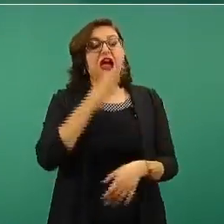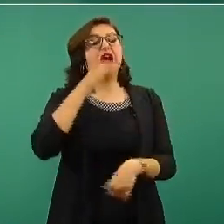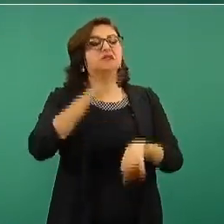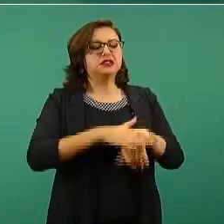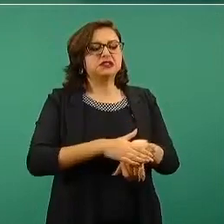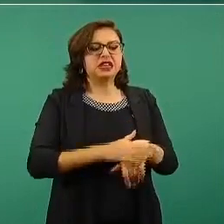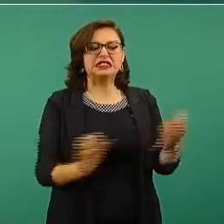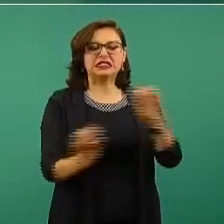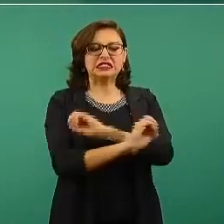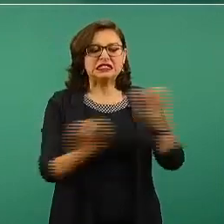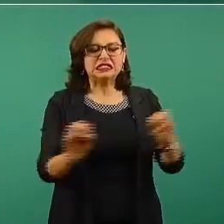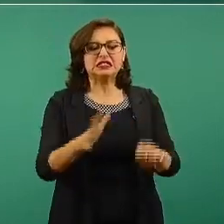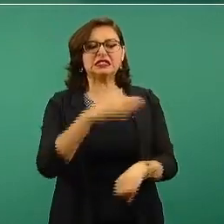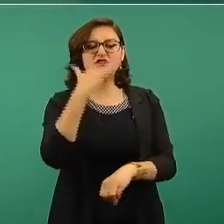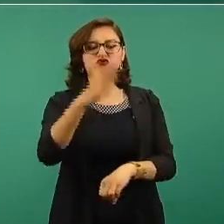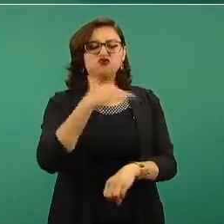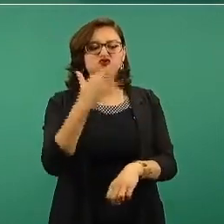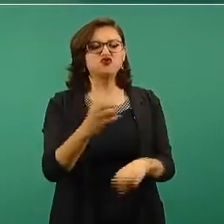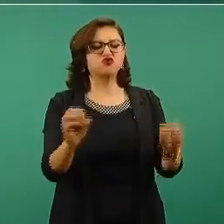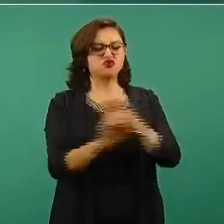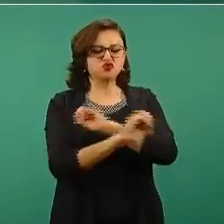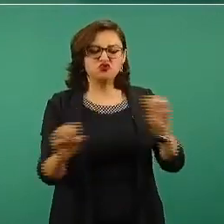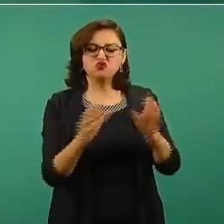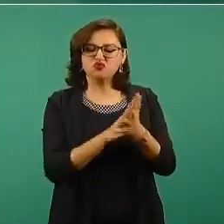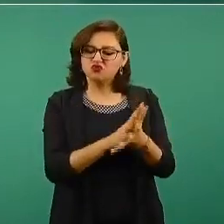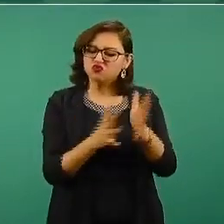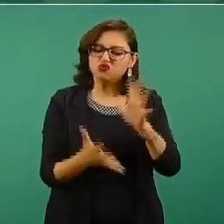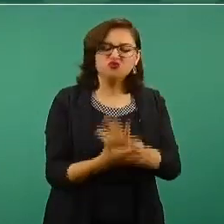que ser cómplice